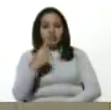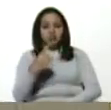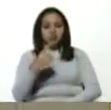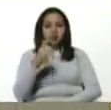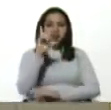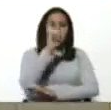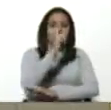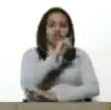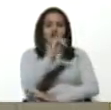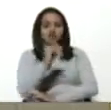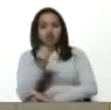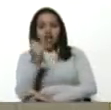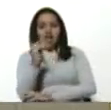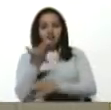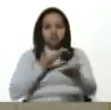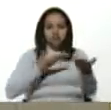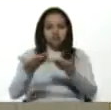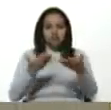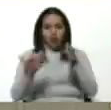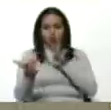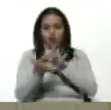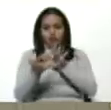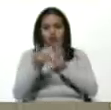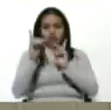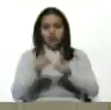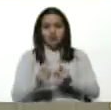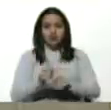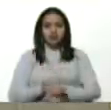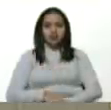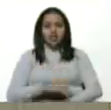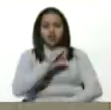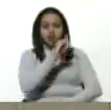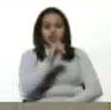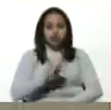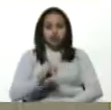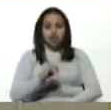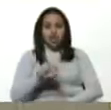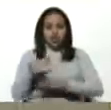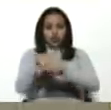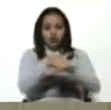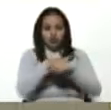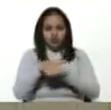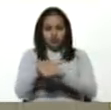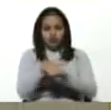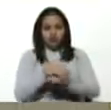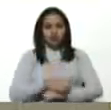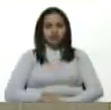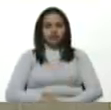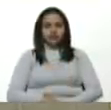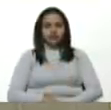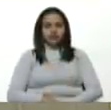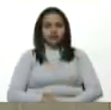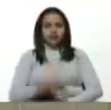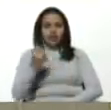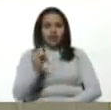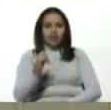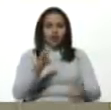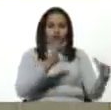Lara-Zulia. Habíamos hablado también de lo que es el corredor Zulia-Valera en el estado Trujillo. La